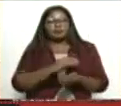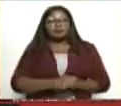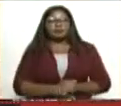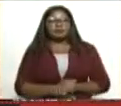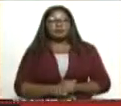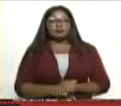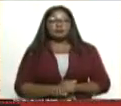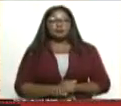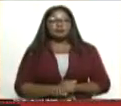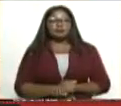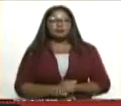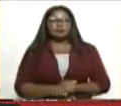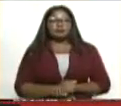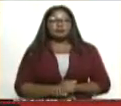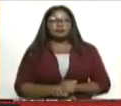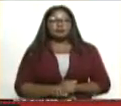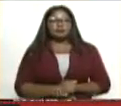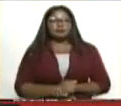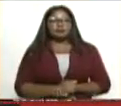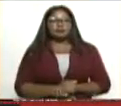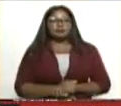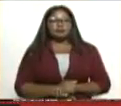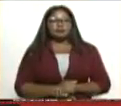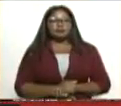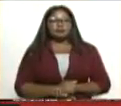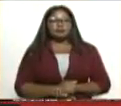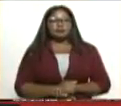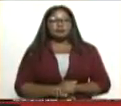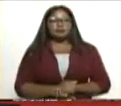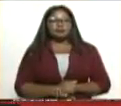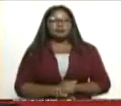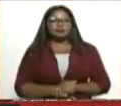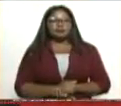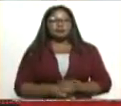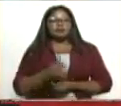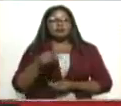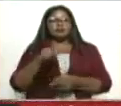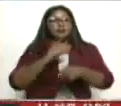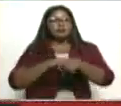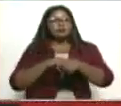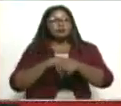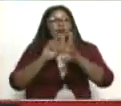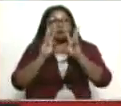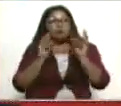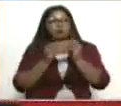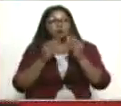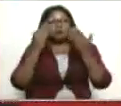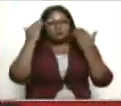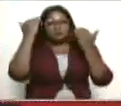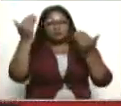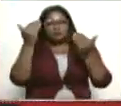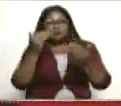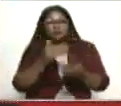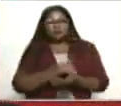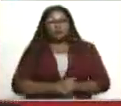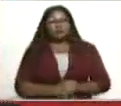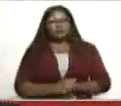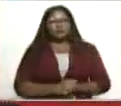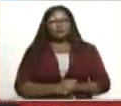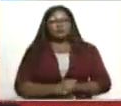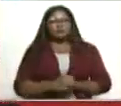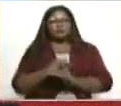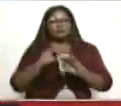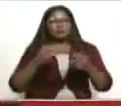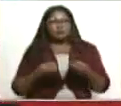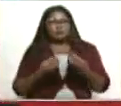Sí, también, en brevedad de tiempo, voy a ahorrar mis saludos ya